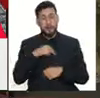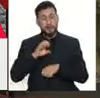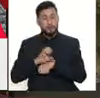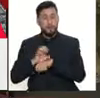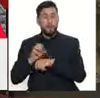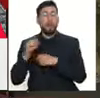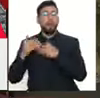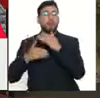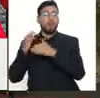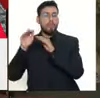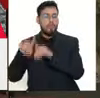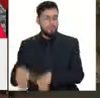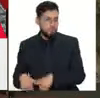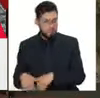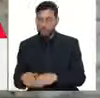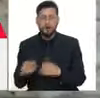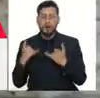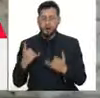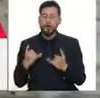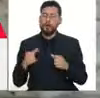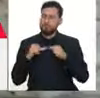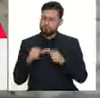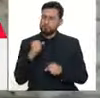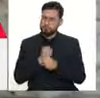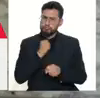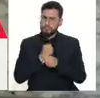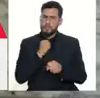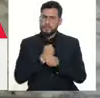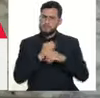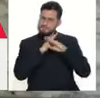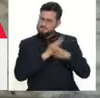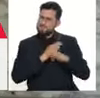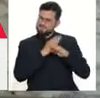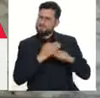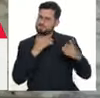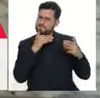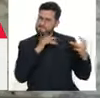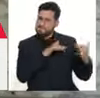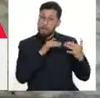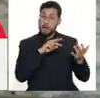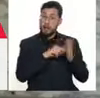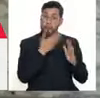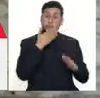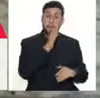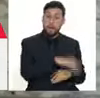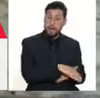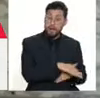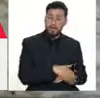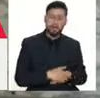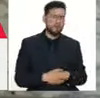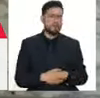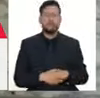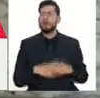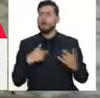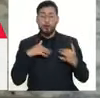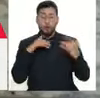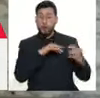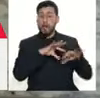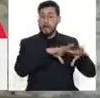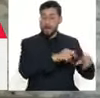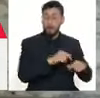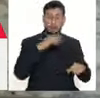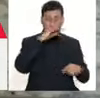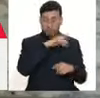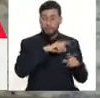fracaso. Seguiremos luchando en esta guerra no solo contra el mal y contra la delincuencia